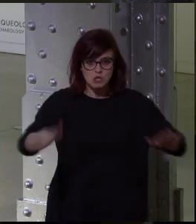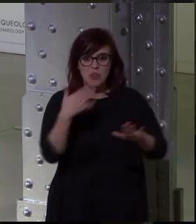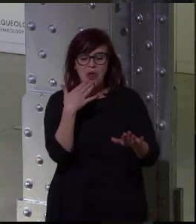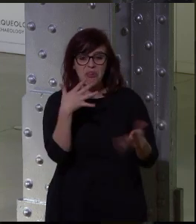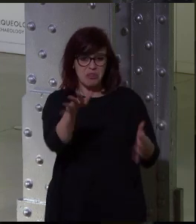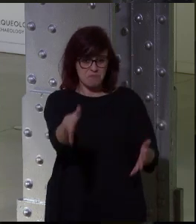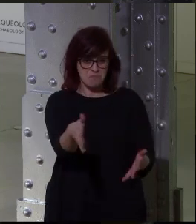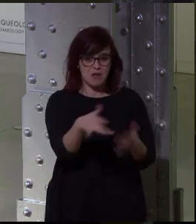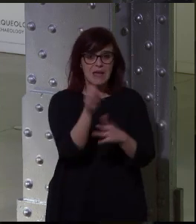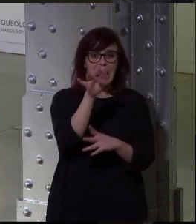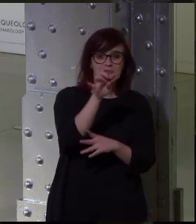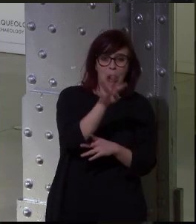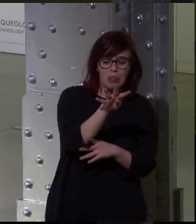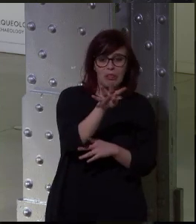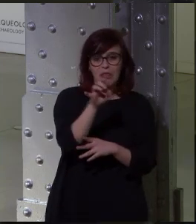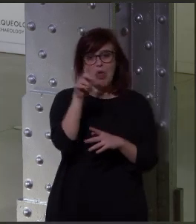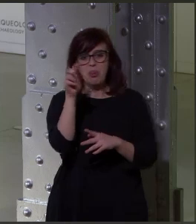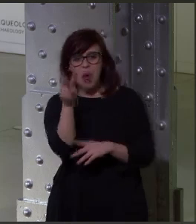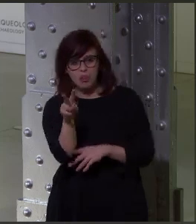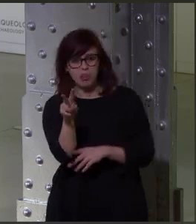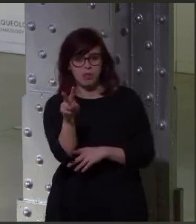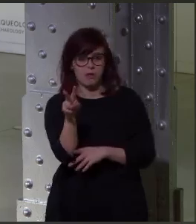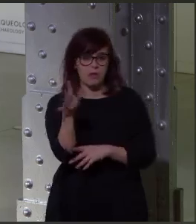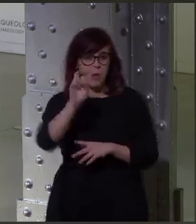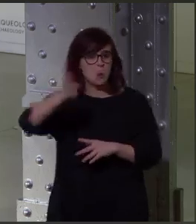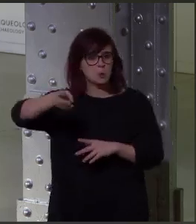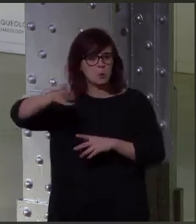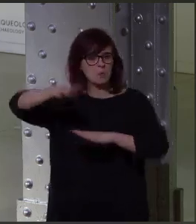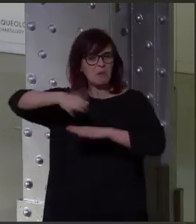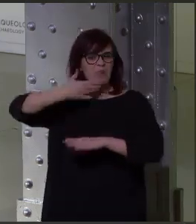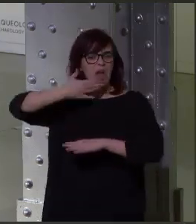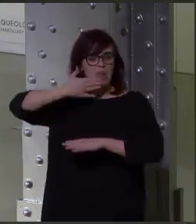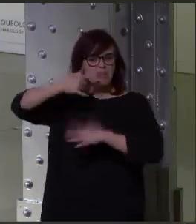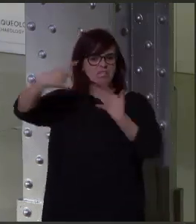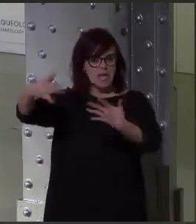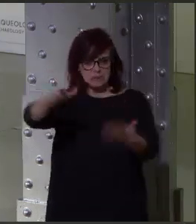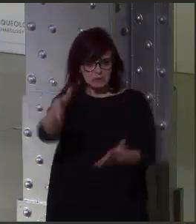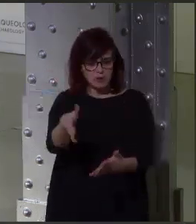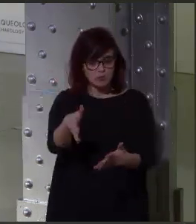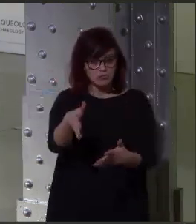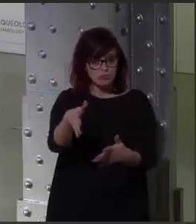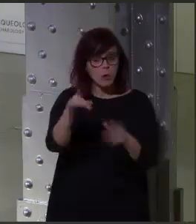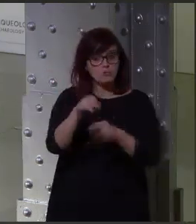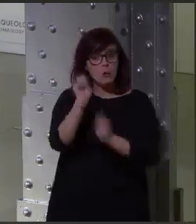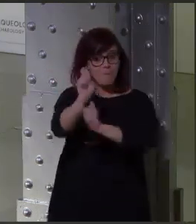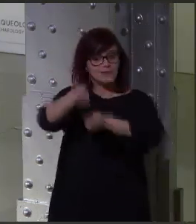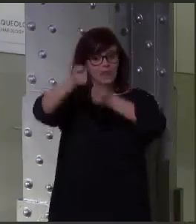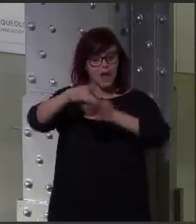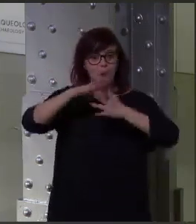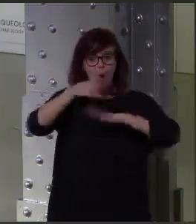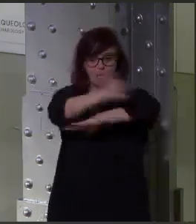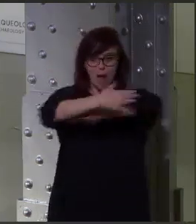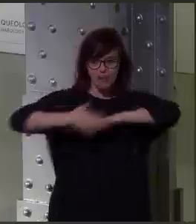eran aproximadamente 14, 12 y el pequeño creo que tenía sobre 6 años, que salen a pescar desde